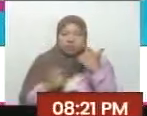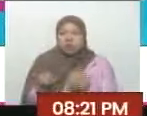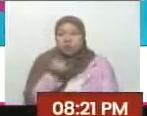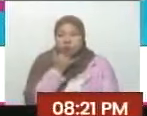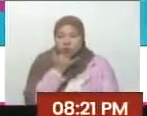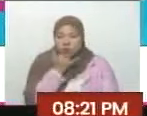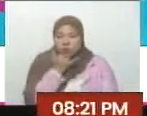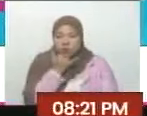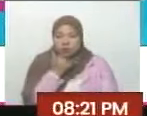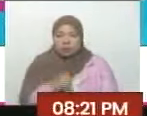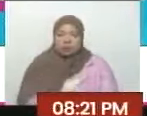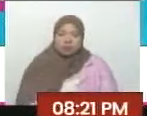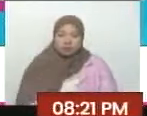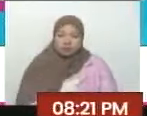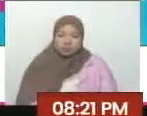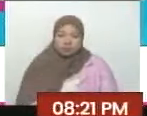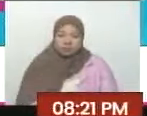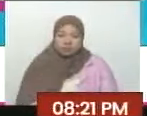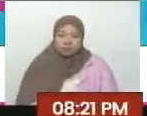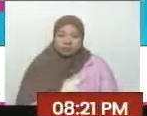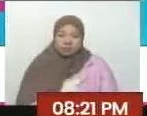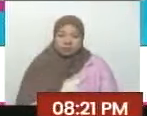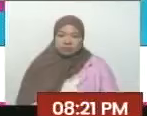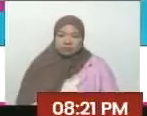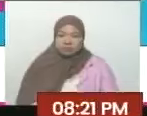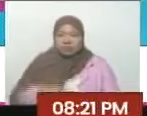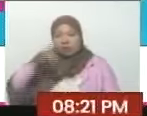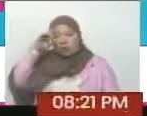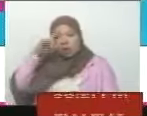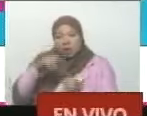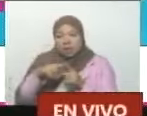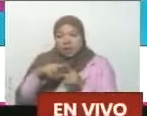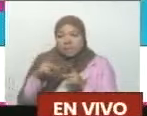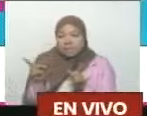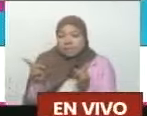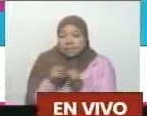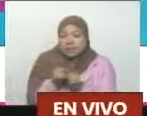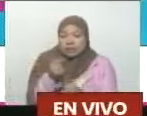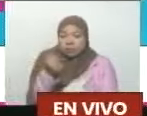Ñañez, Chávez lo llamaba la mecha corta.